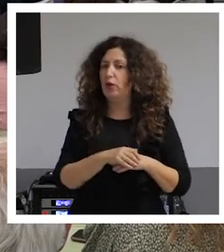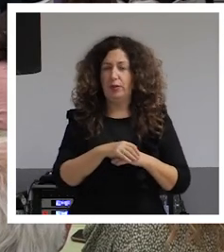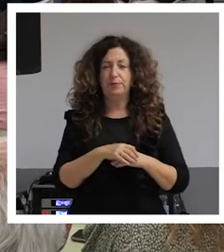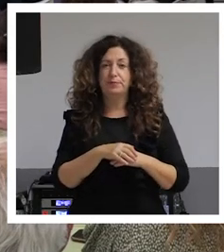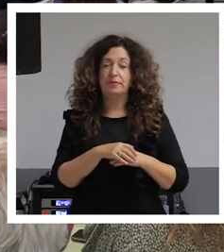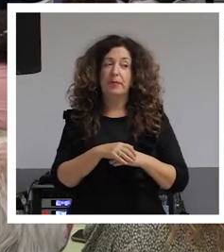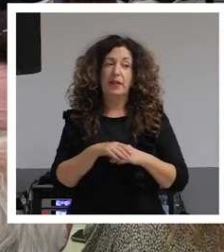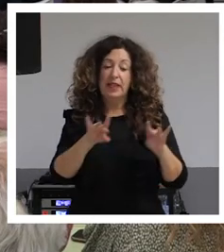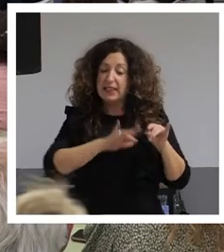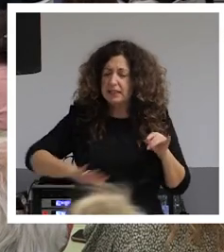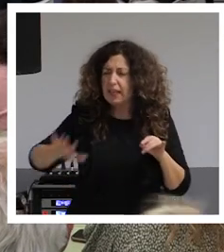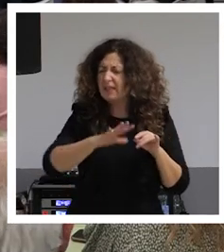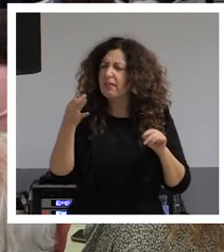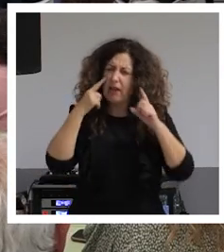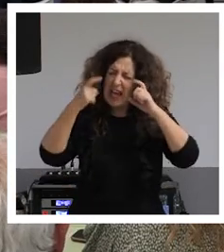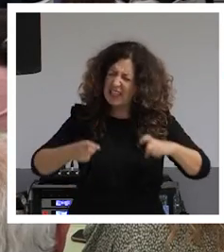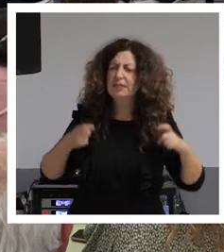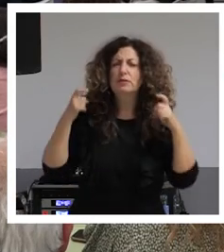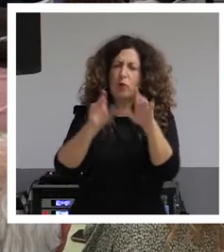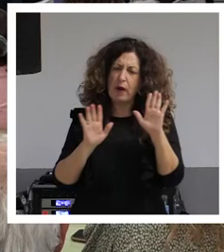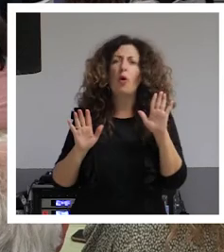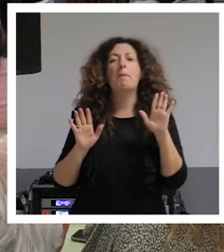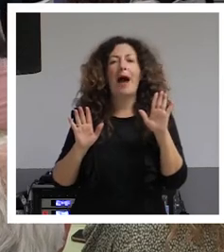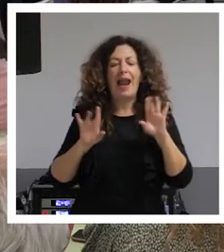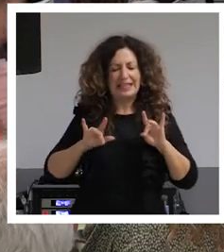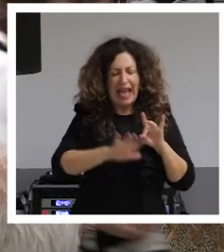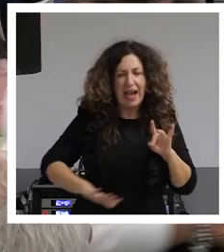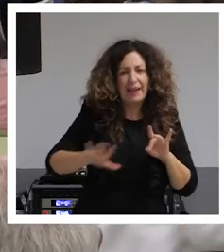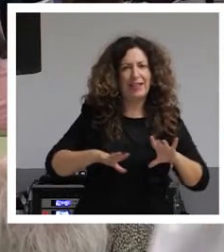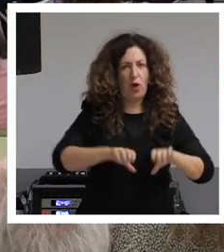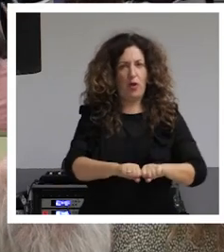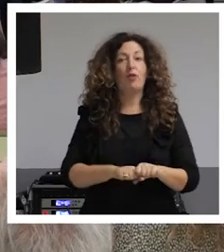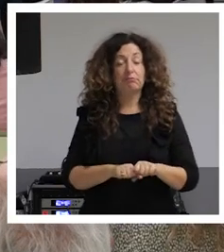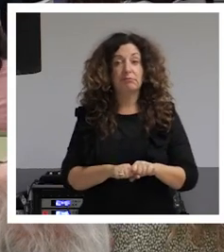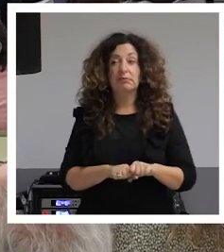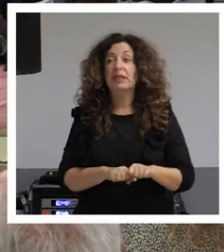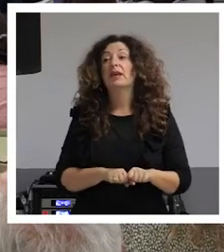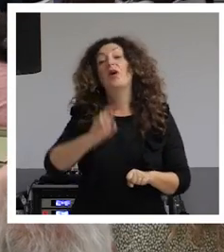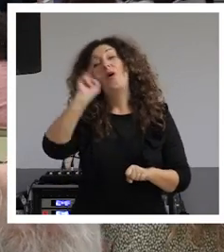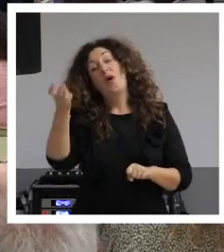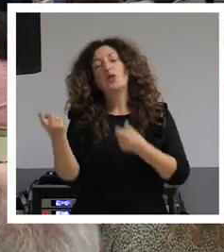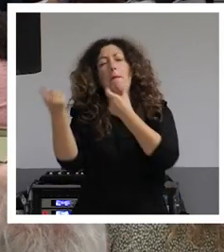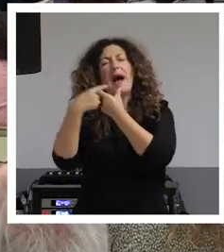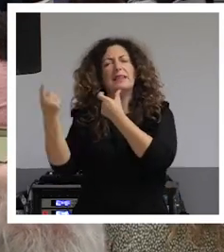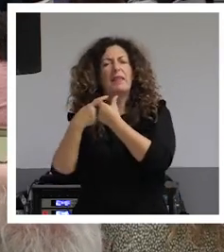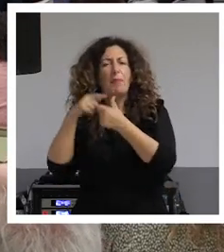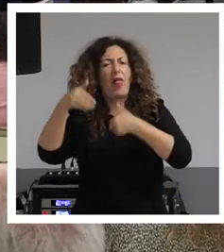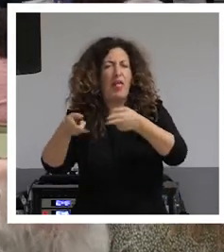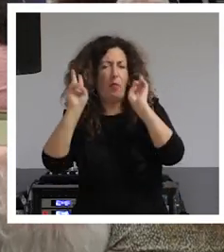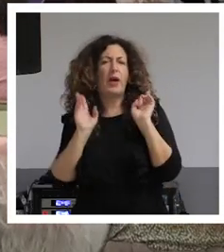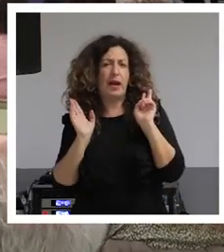y no sabe tenemos que hacer un esfuerzo enorme porque al territorio y la otra parte es la de participación democrática